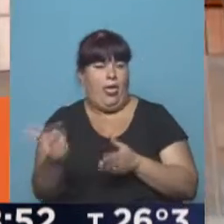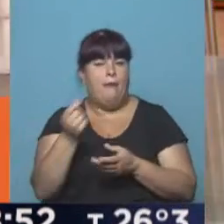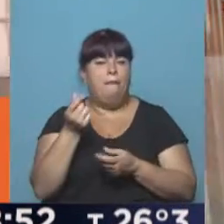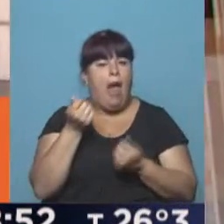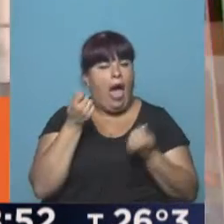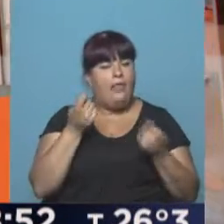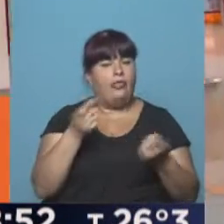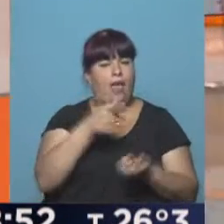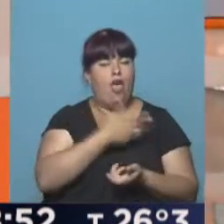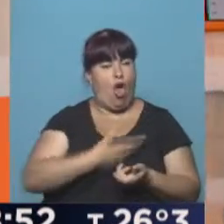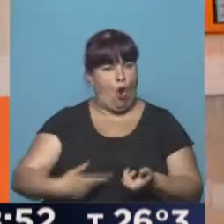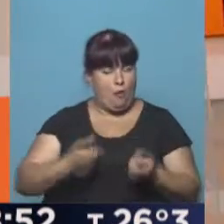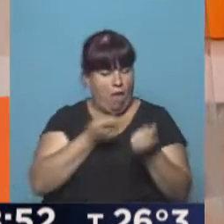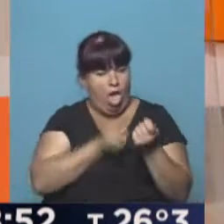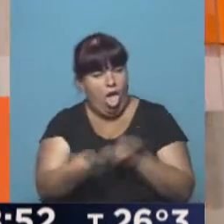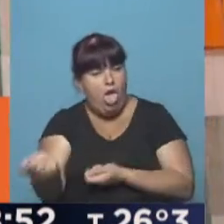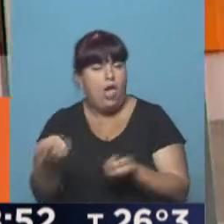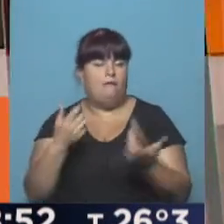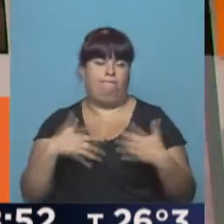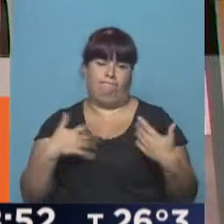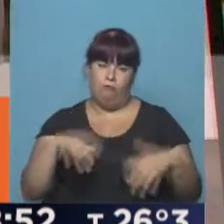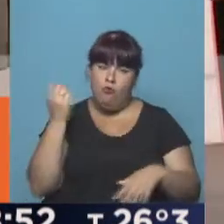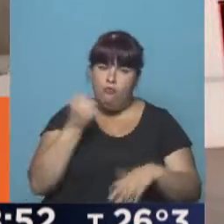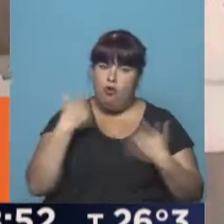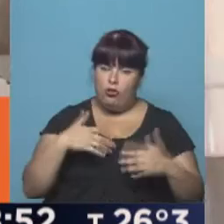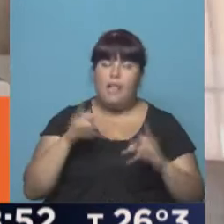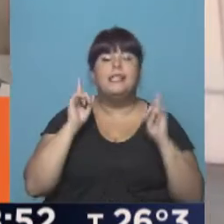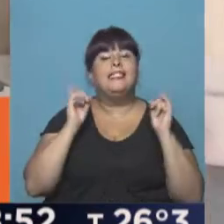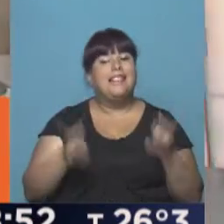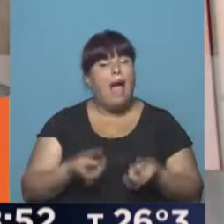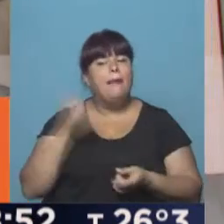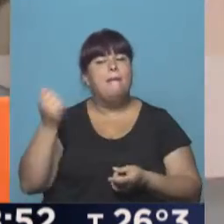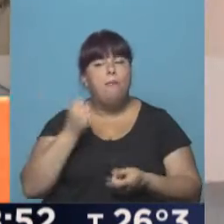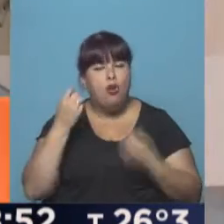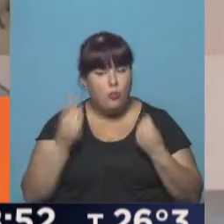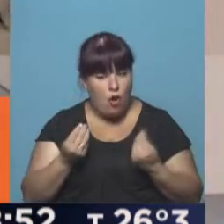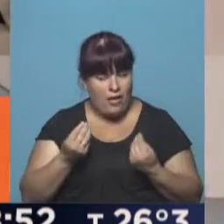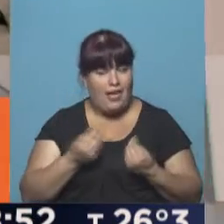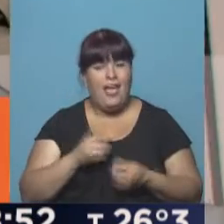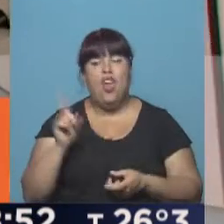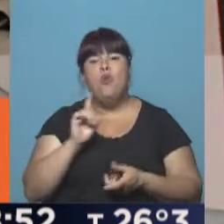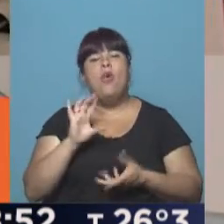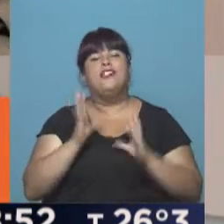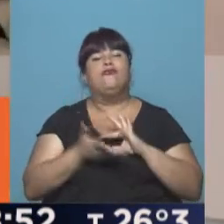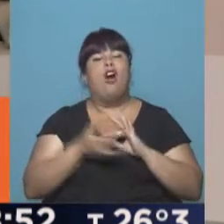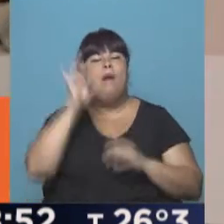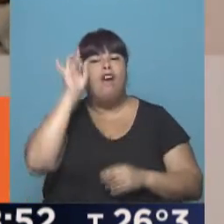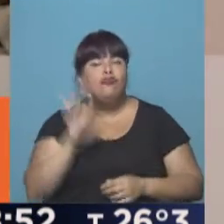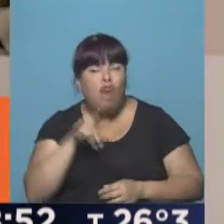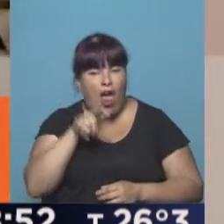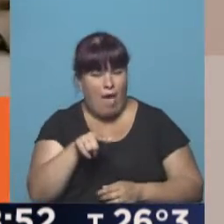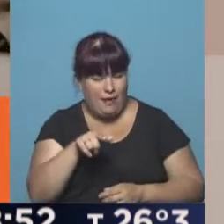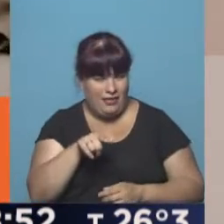fondos de semejante dimensión. Pero también tiene importancia porque no es una mecánica aplicable